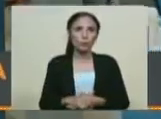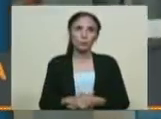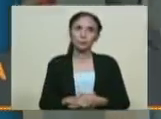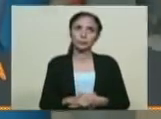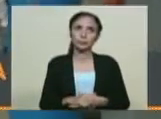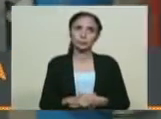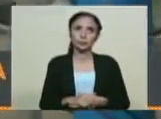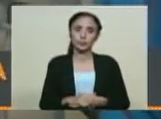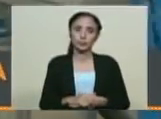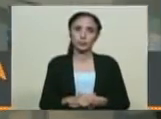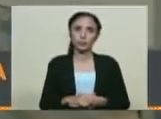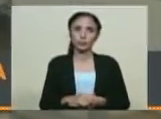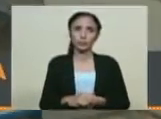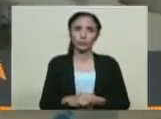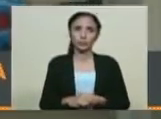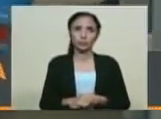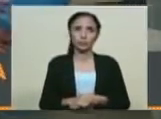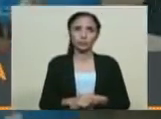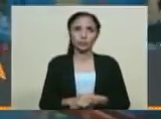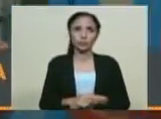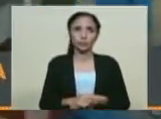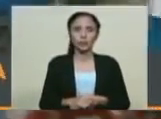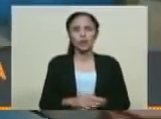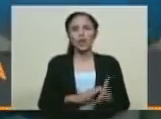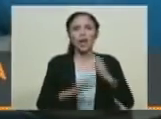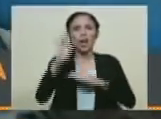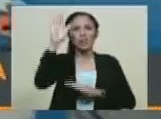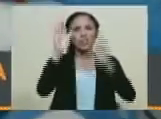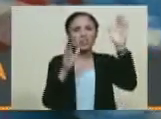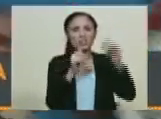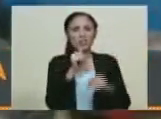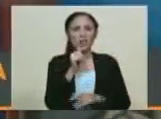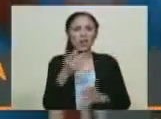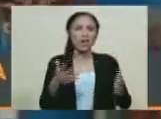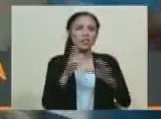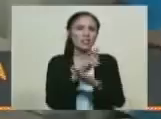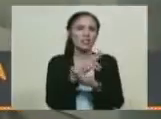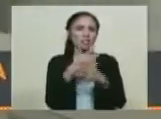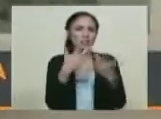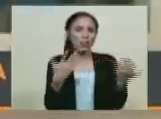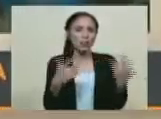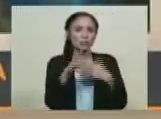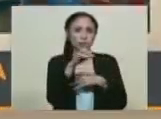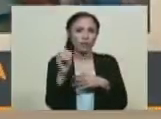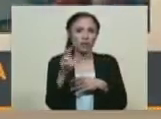Los más jóvenes, los que levanten la mano los que tienen 18, 20, 22 años,